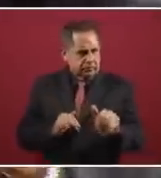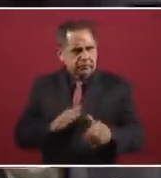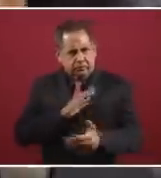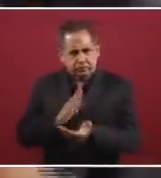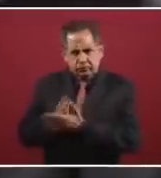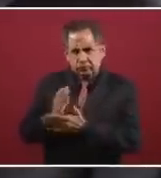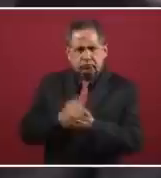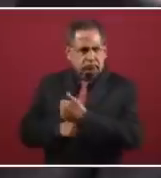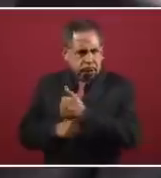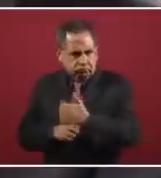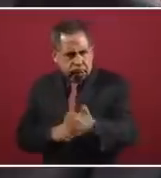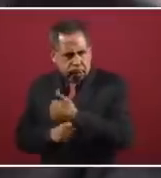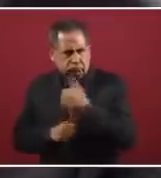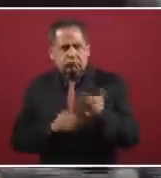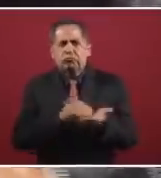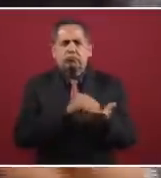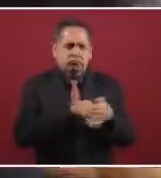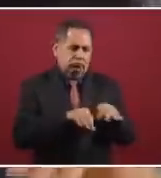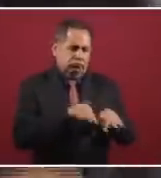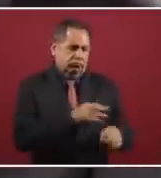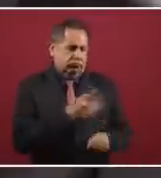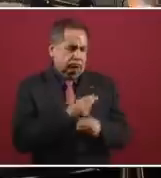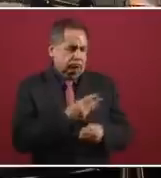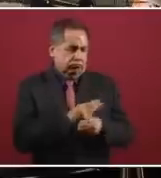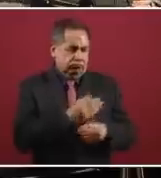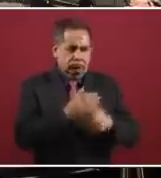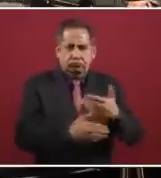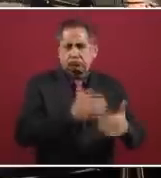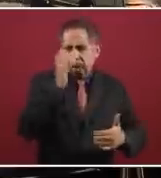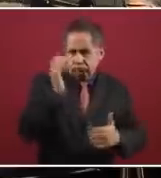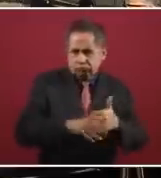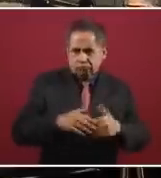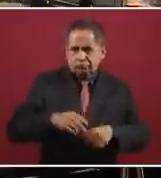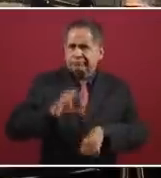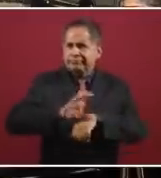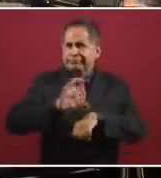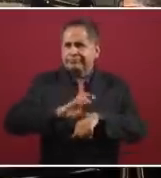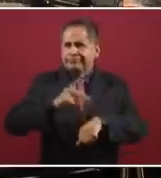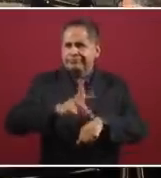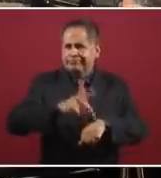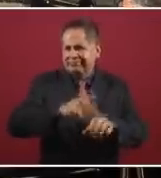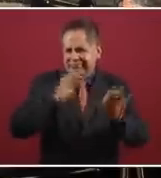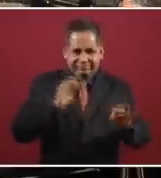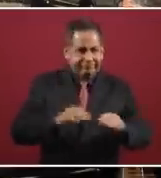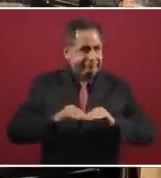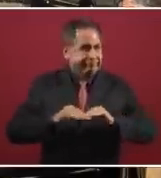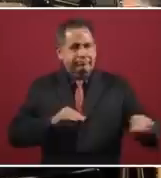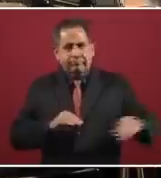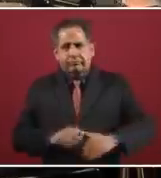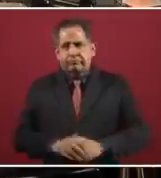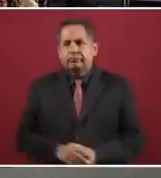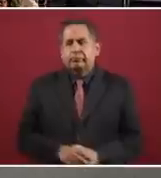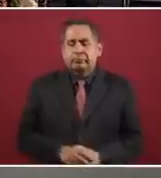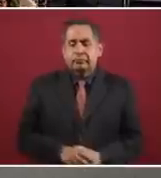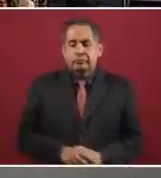se está trabajando para terminar el concreto hidráulico.